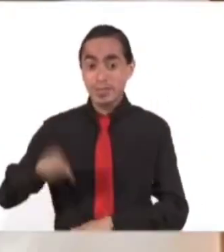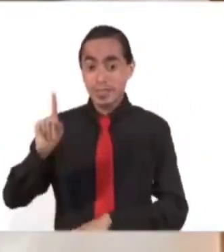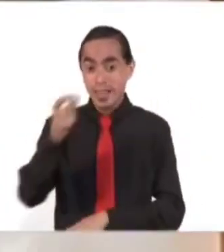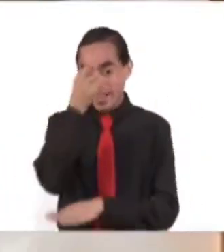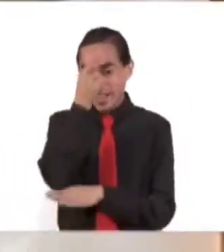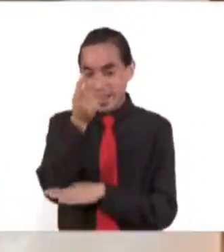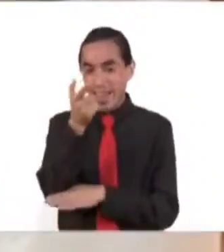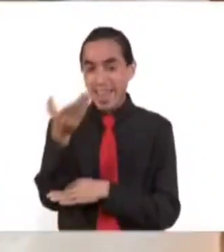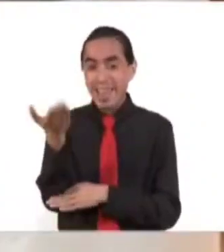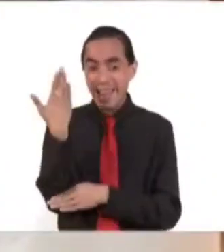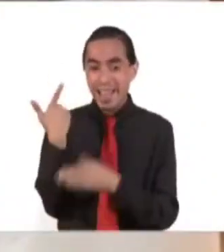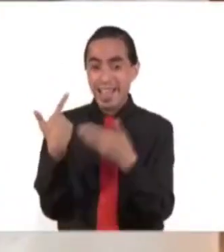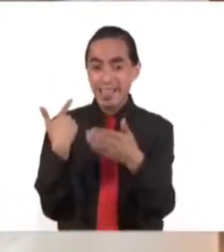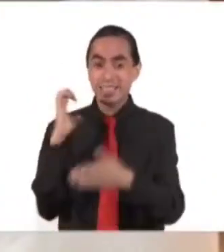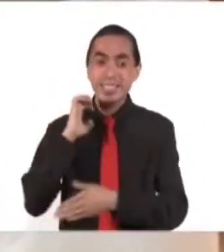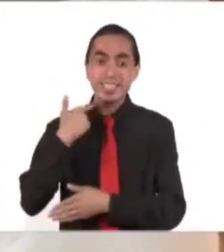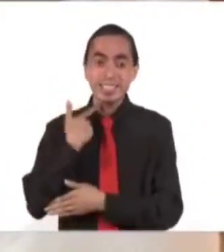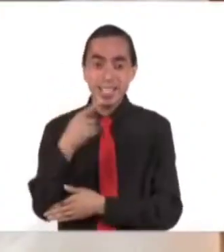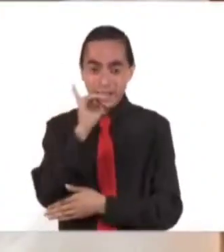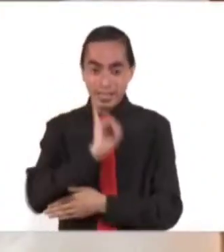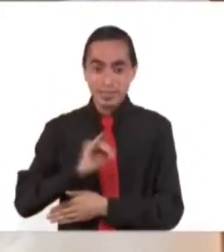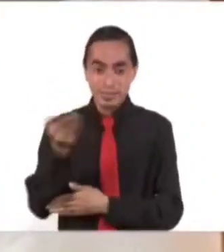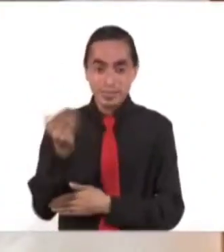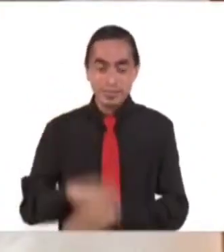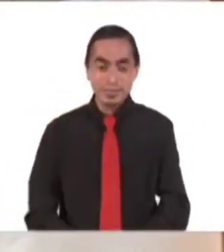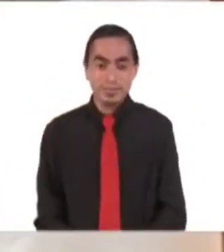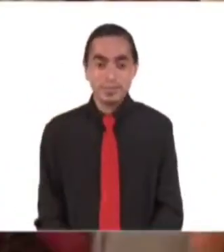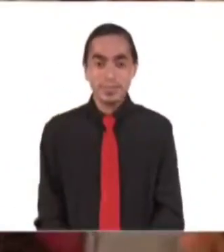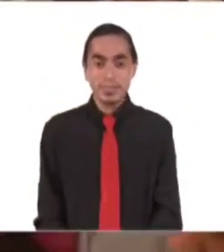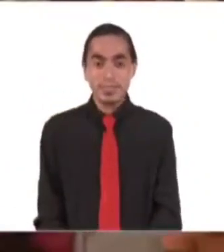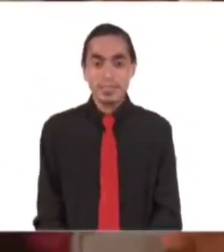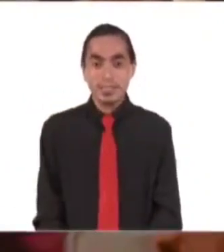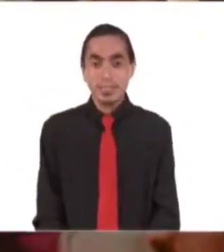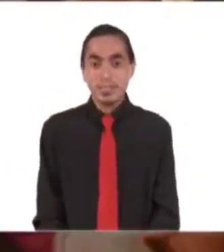gobierno. Es un gran...